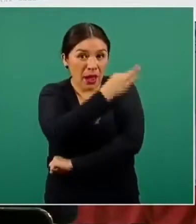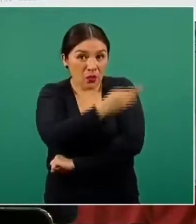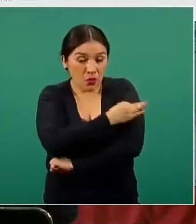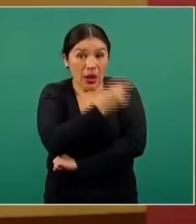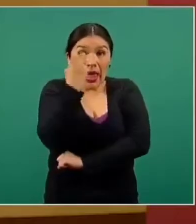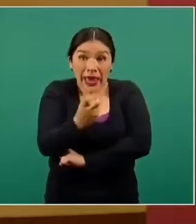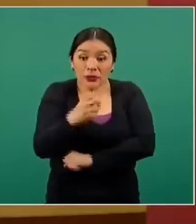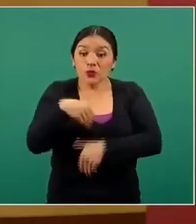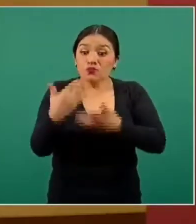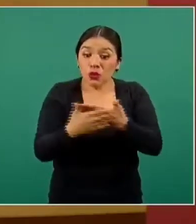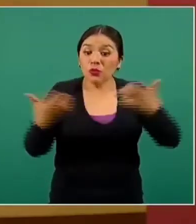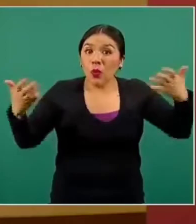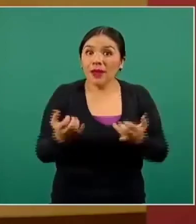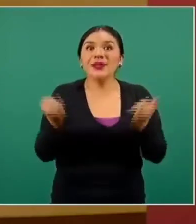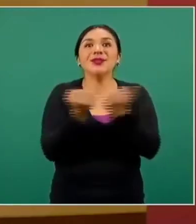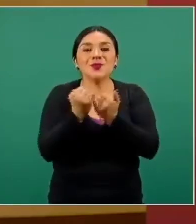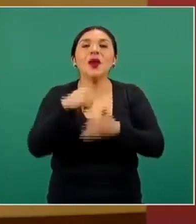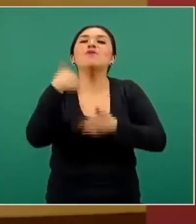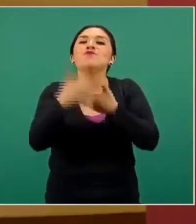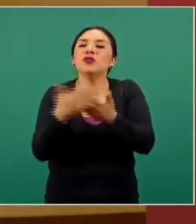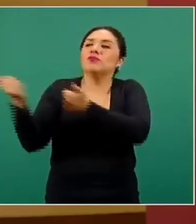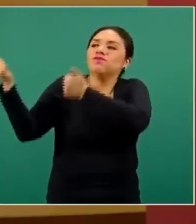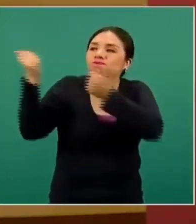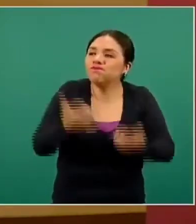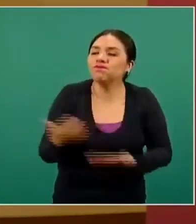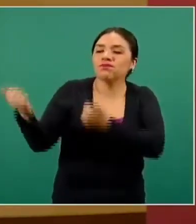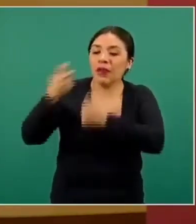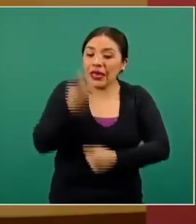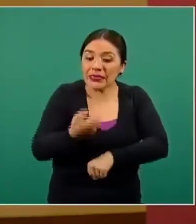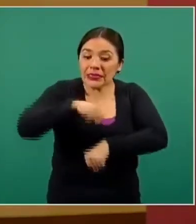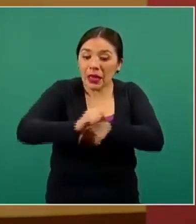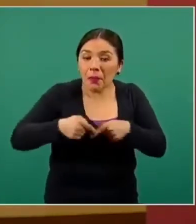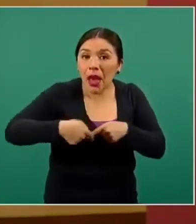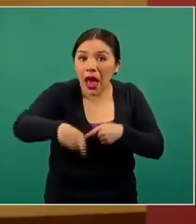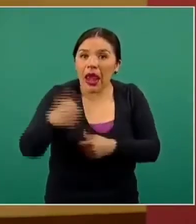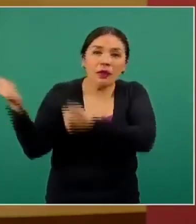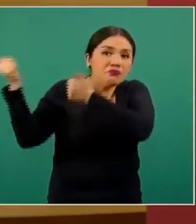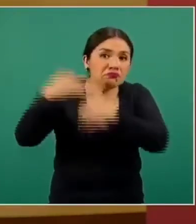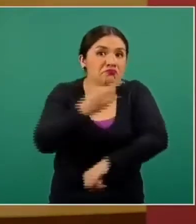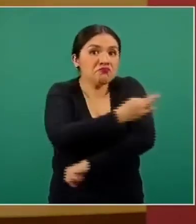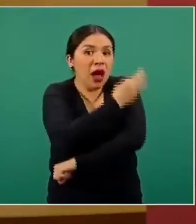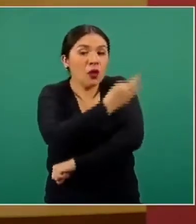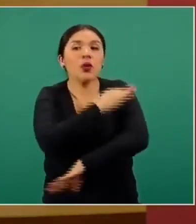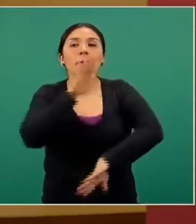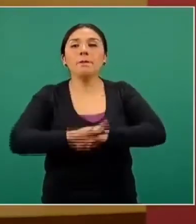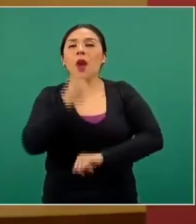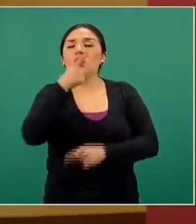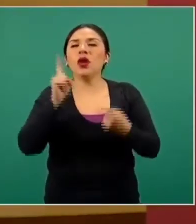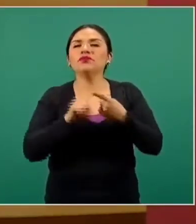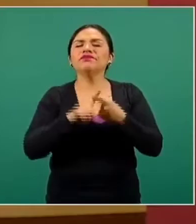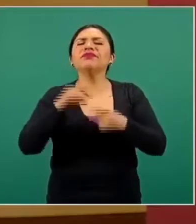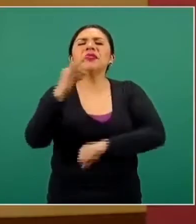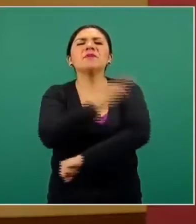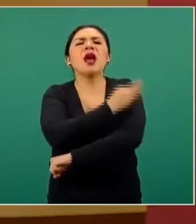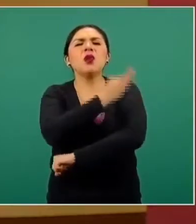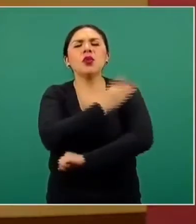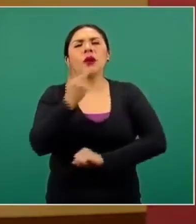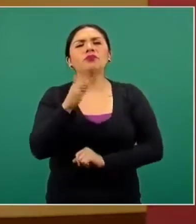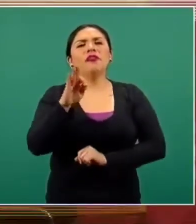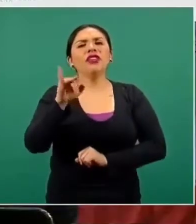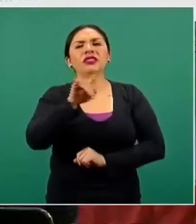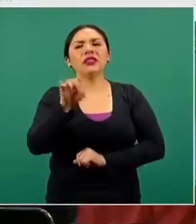esta la lograremos también con los embarques que lleguen esta semana, en particular de la vacuna